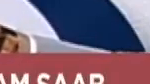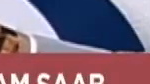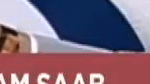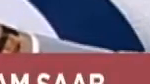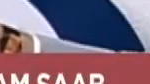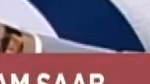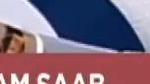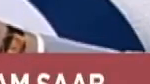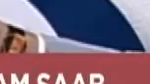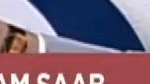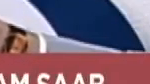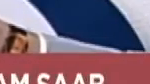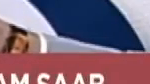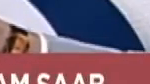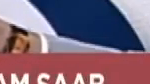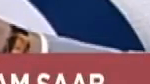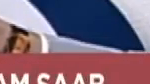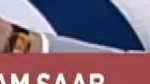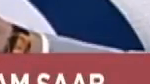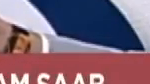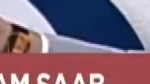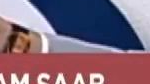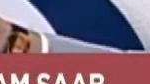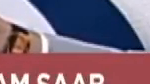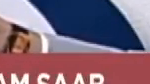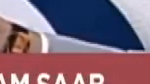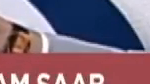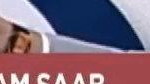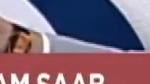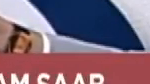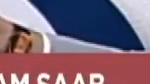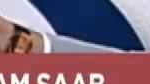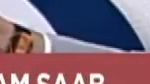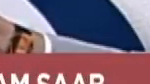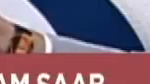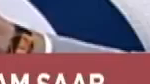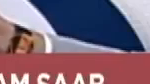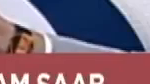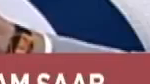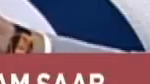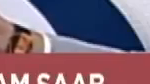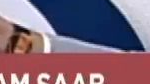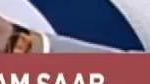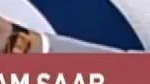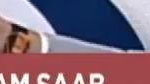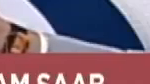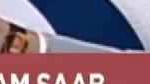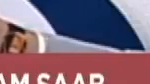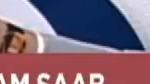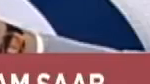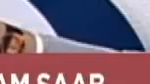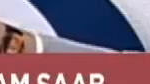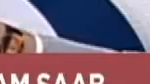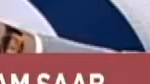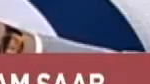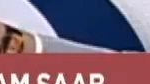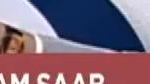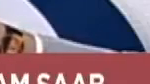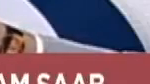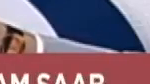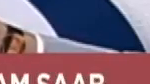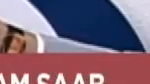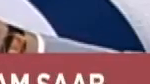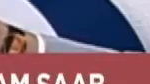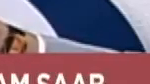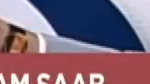recientemente, ex capitán evadido de Senapromil en el año